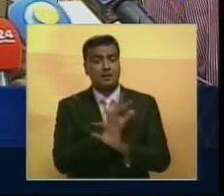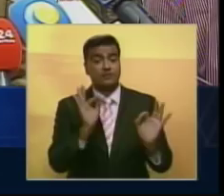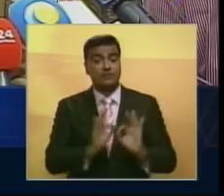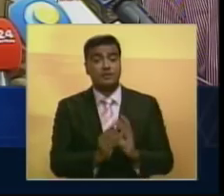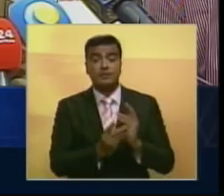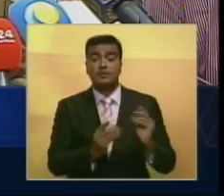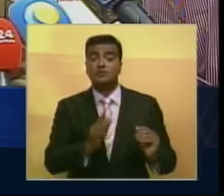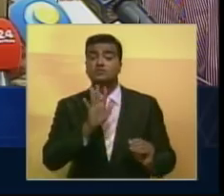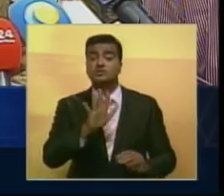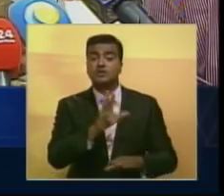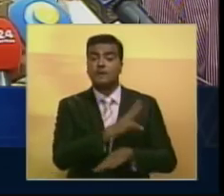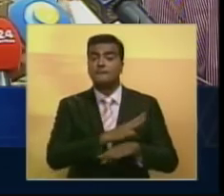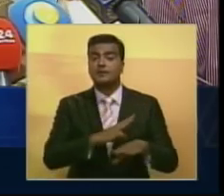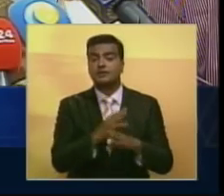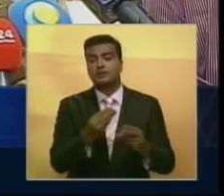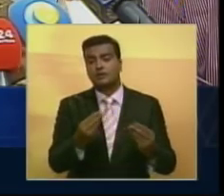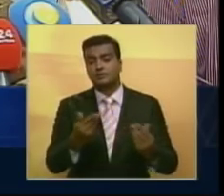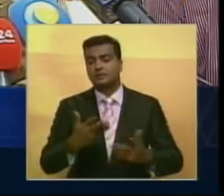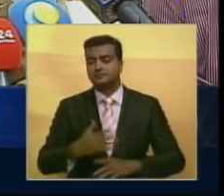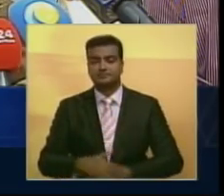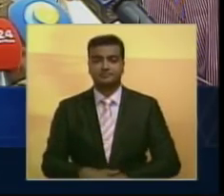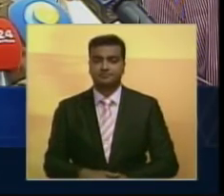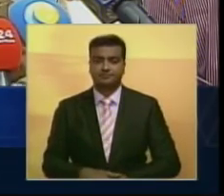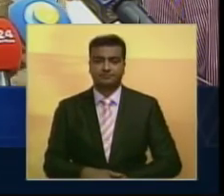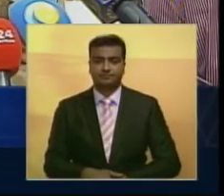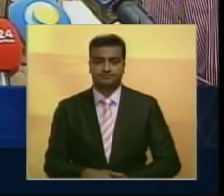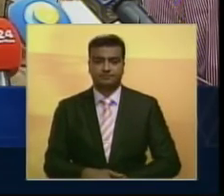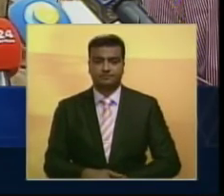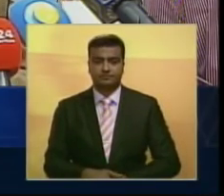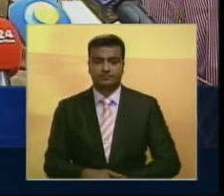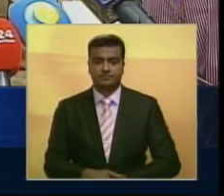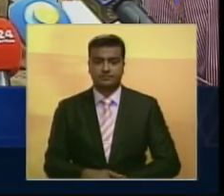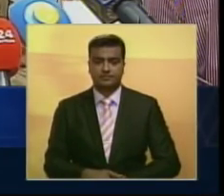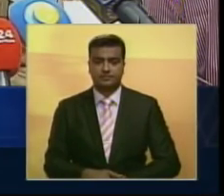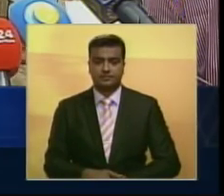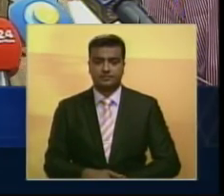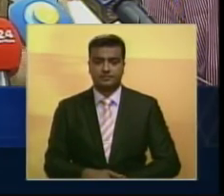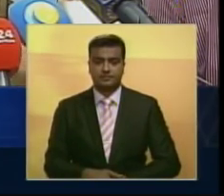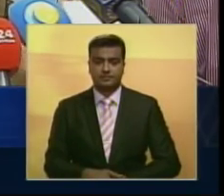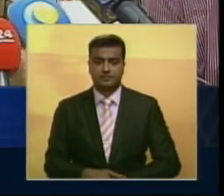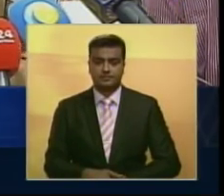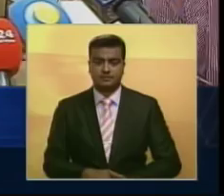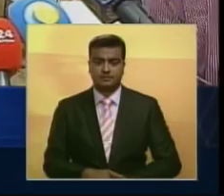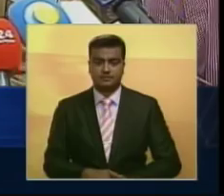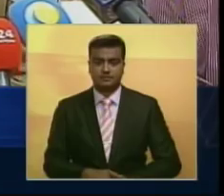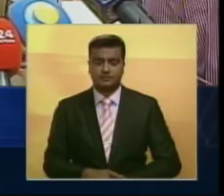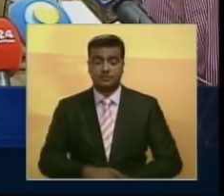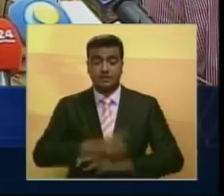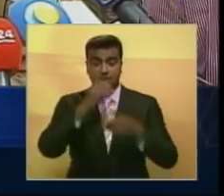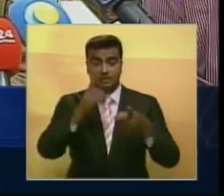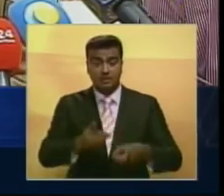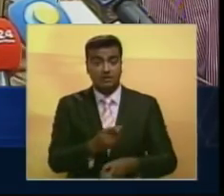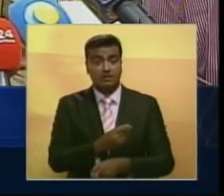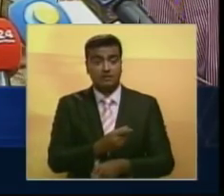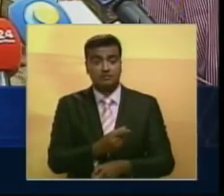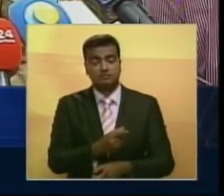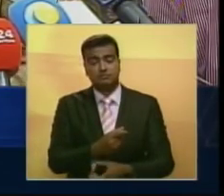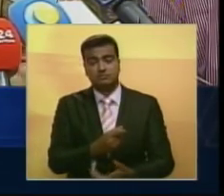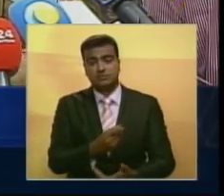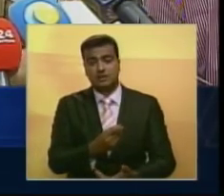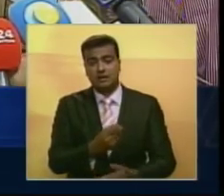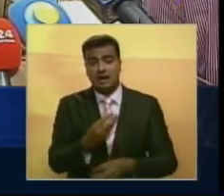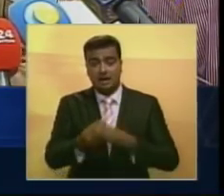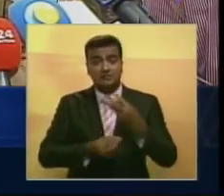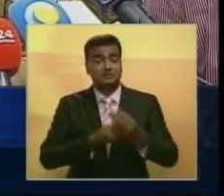con 5 ministros de economía. Si precisamente lo que debe procurar el gobierno